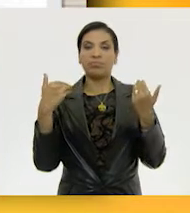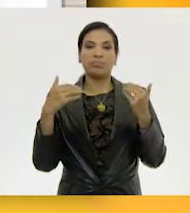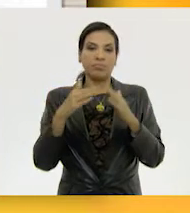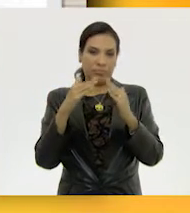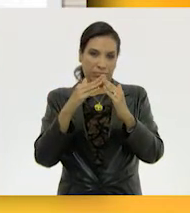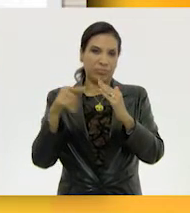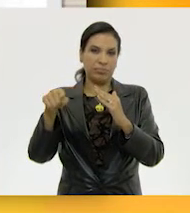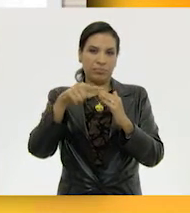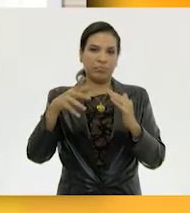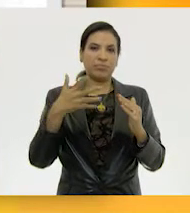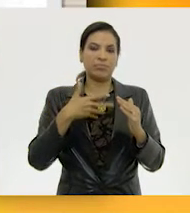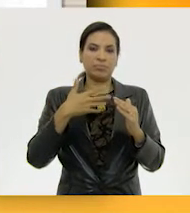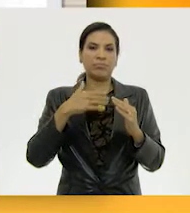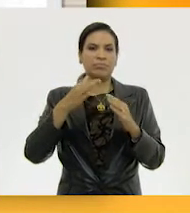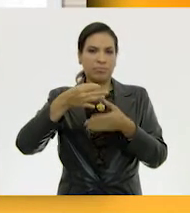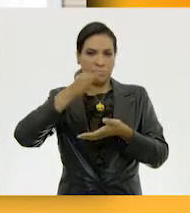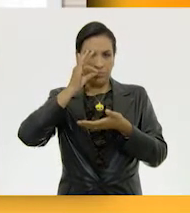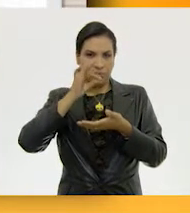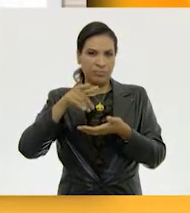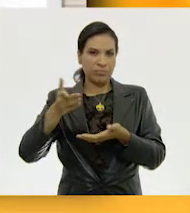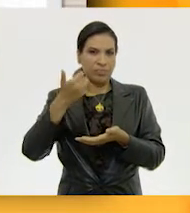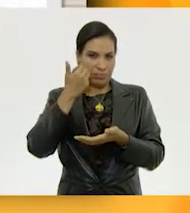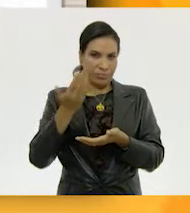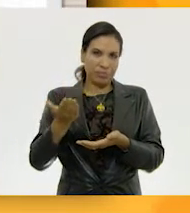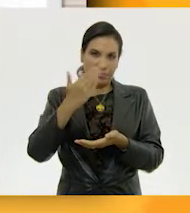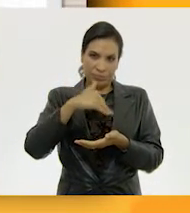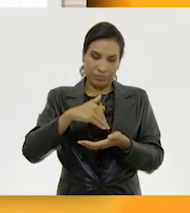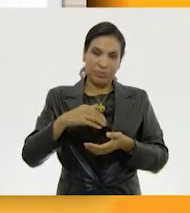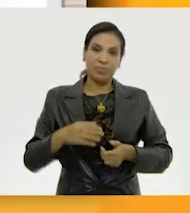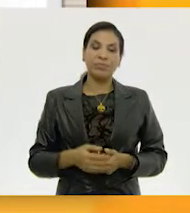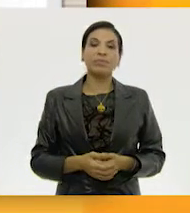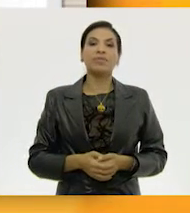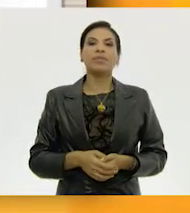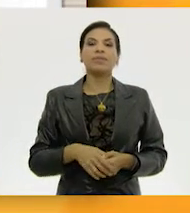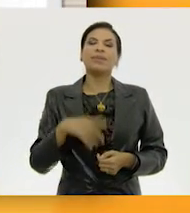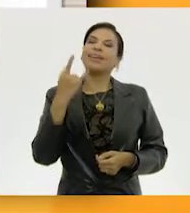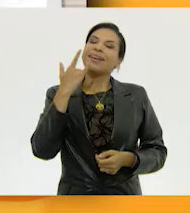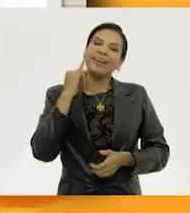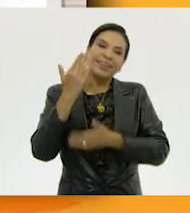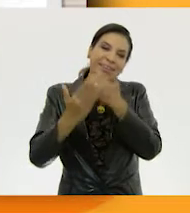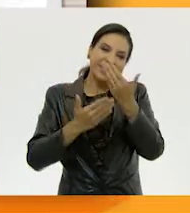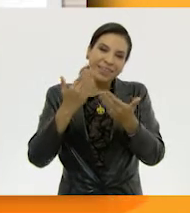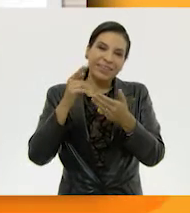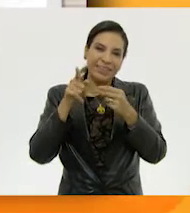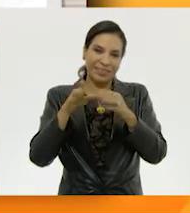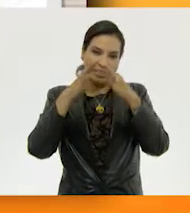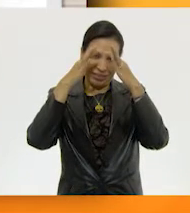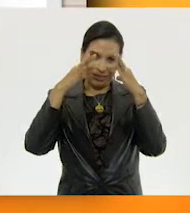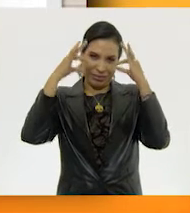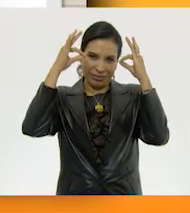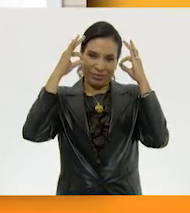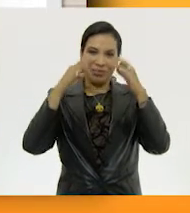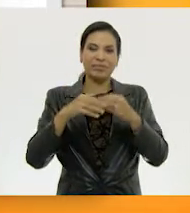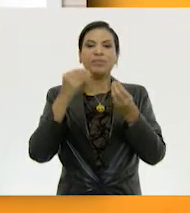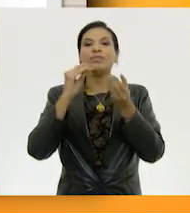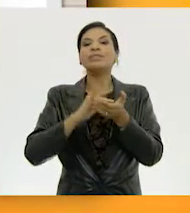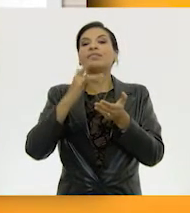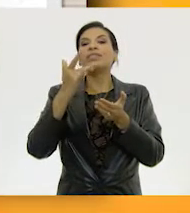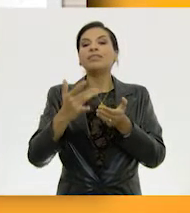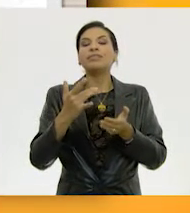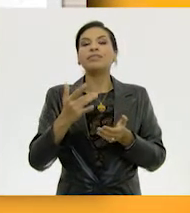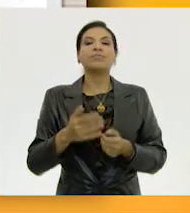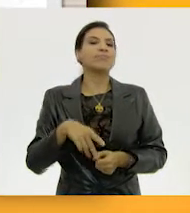casa, tengo té. ¿Quieres probar? ¡Qué amable, doña lechuza! Muchas